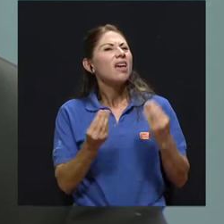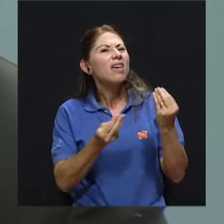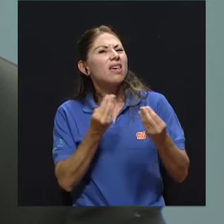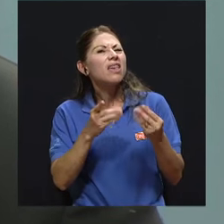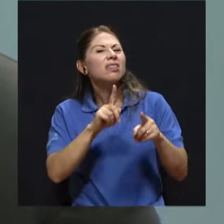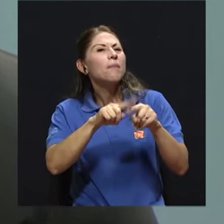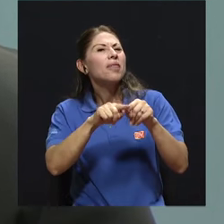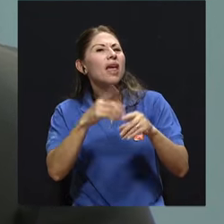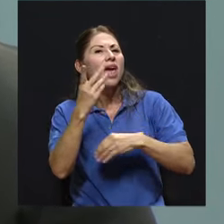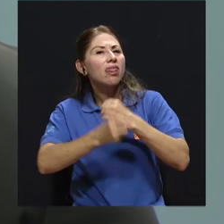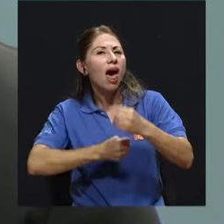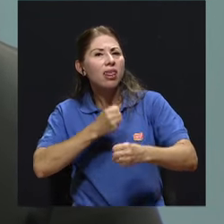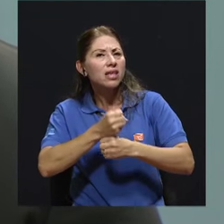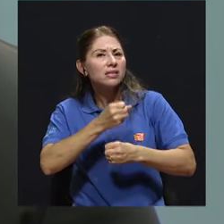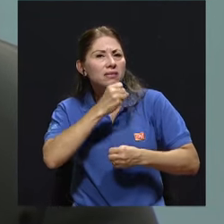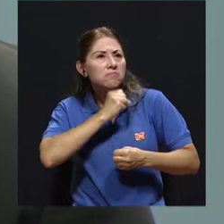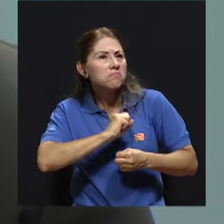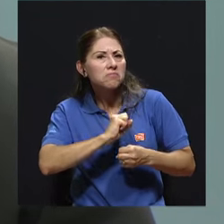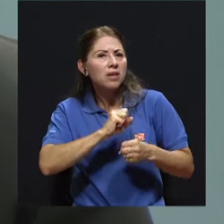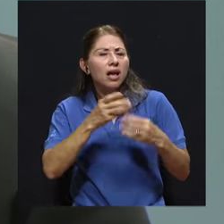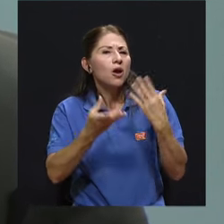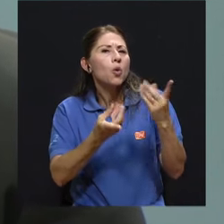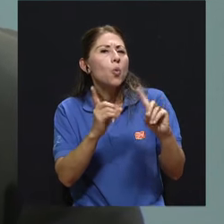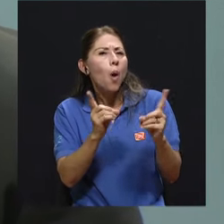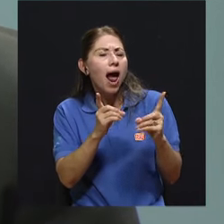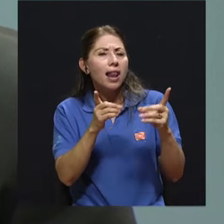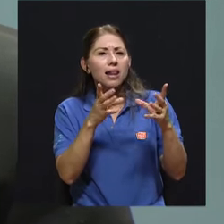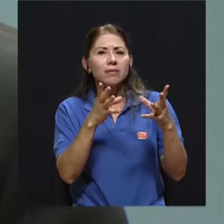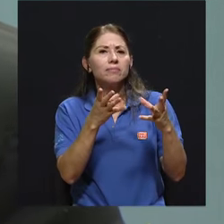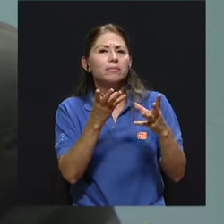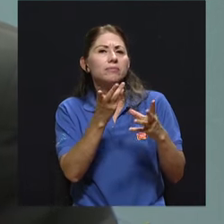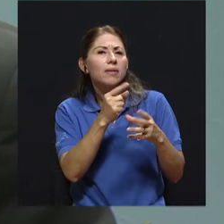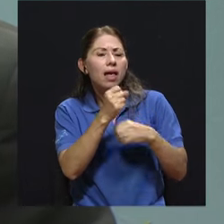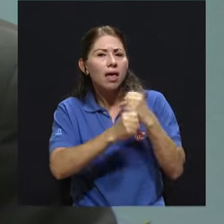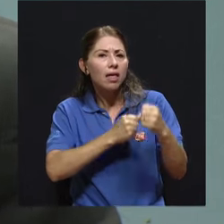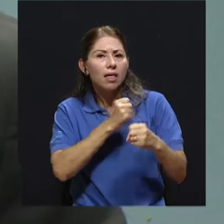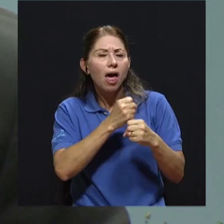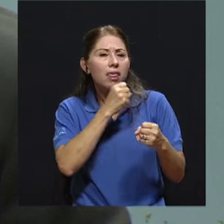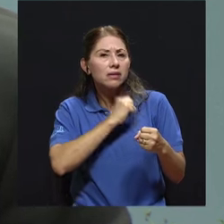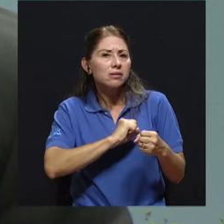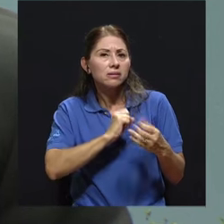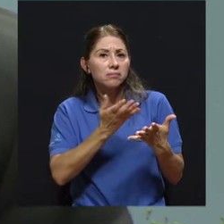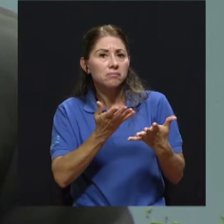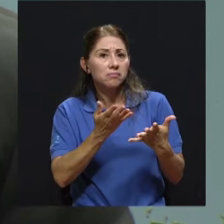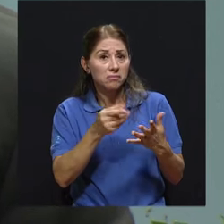grupos etarios, con respecto a las alergias en la piel, ¿hay una edad en la que predomina?